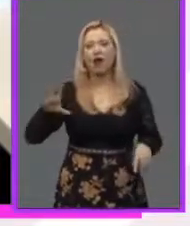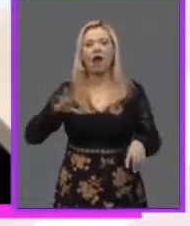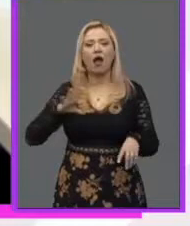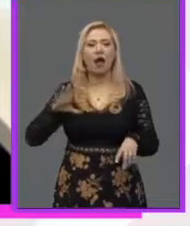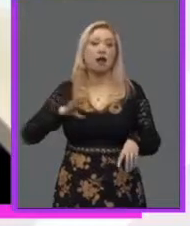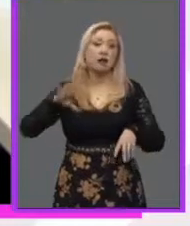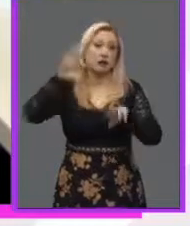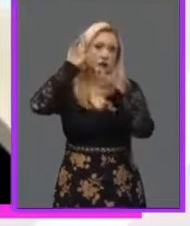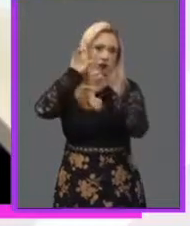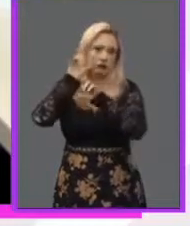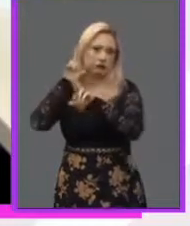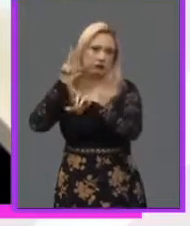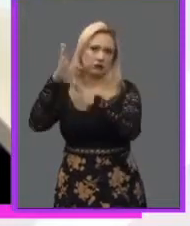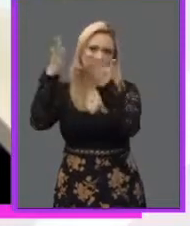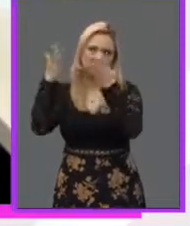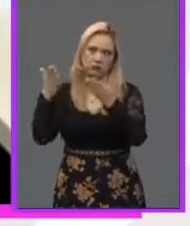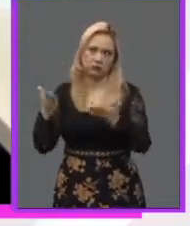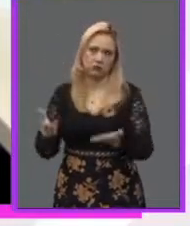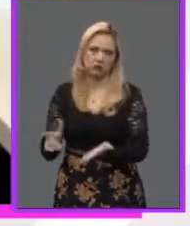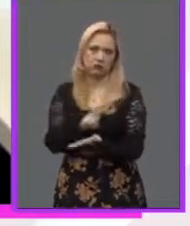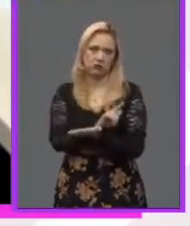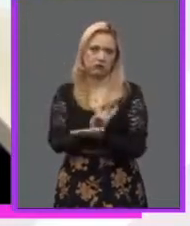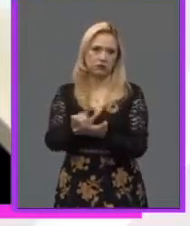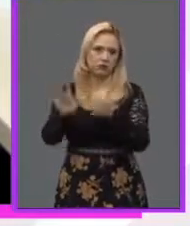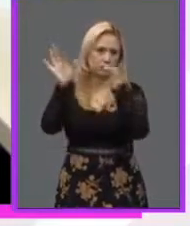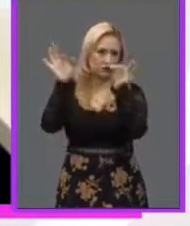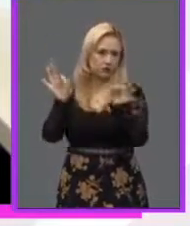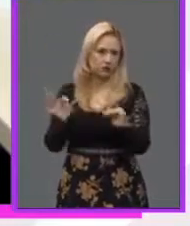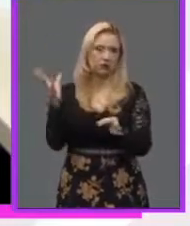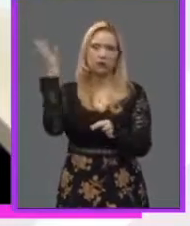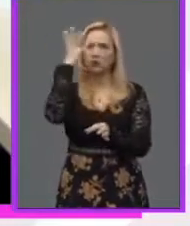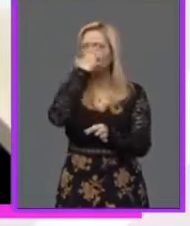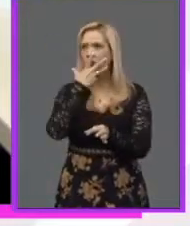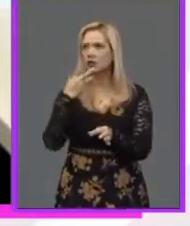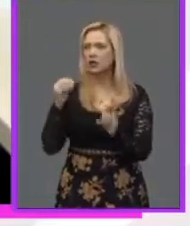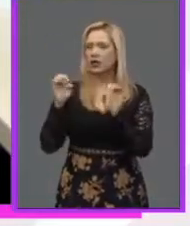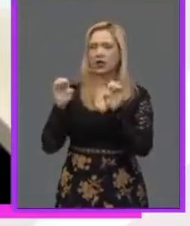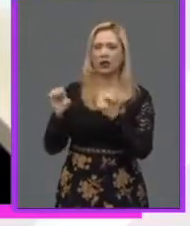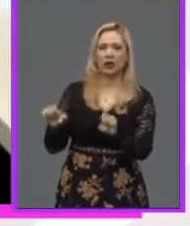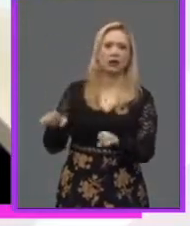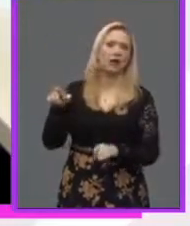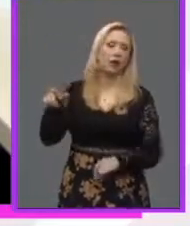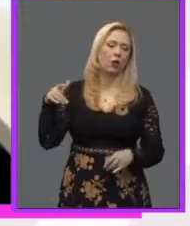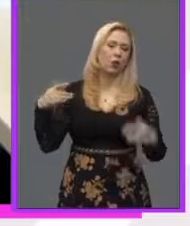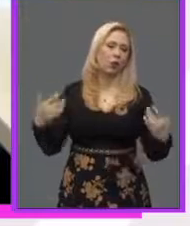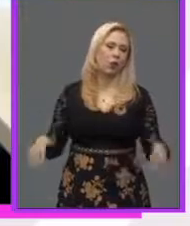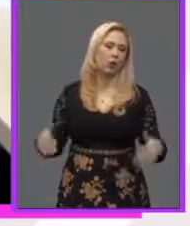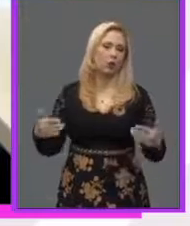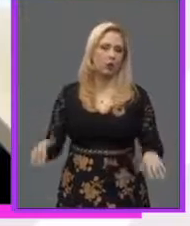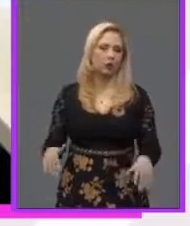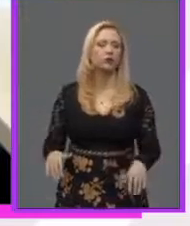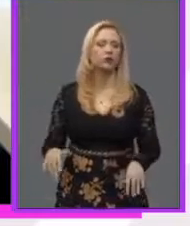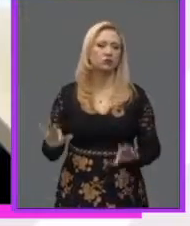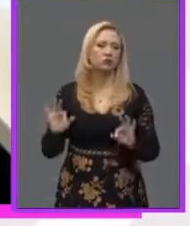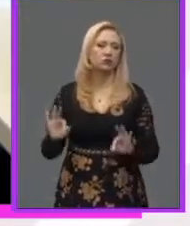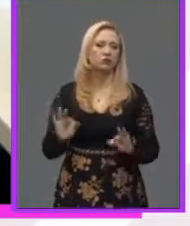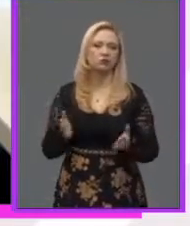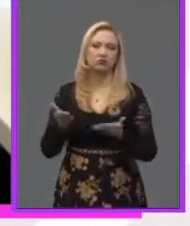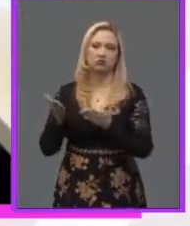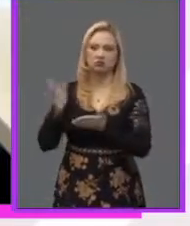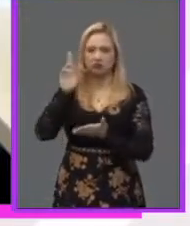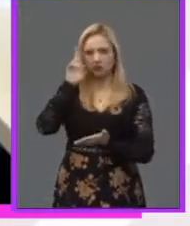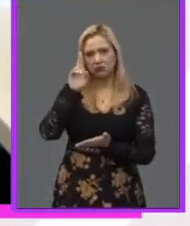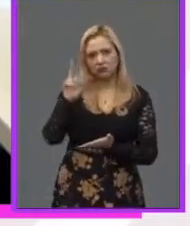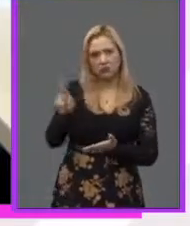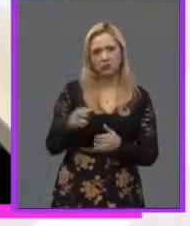de que hay viviendas dignas, ¿no? ¿Por qué? Porque son las que cumplen con características que le van a servir a cualquier familia, en cualquier